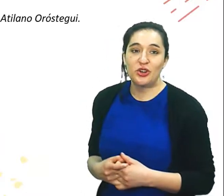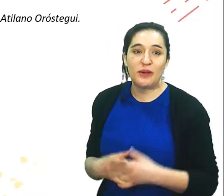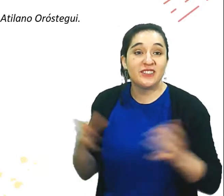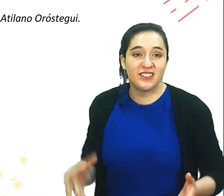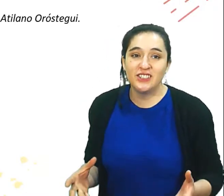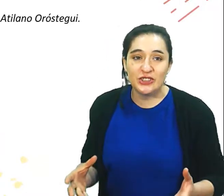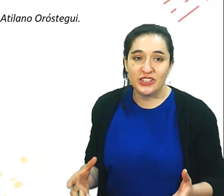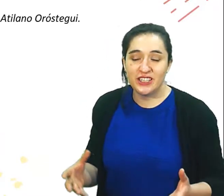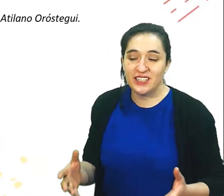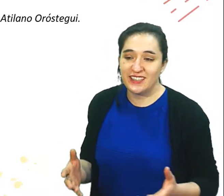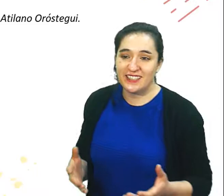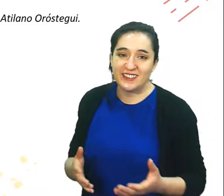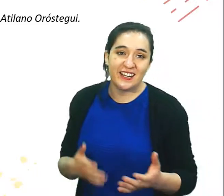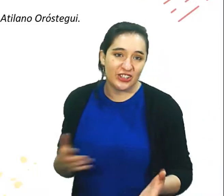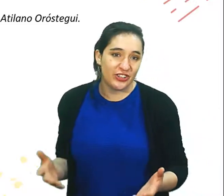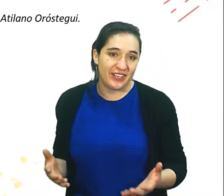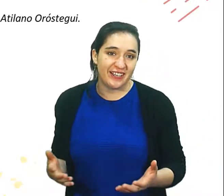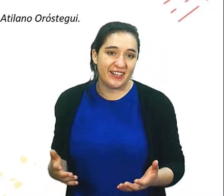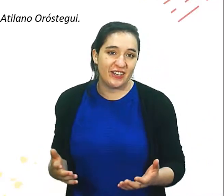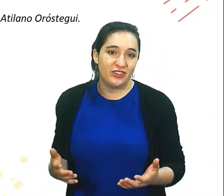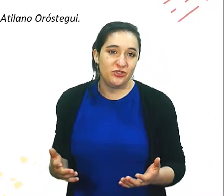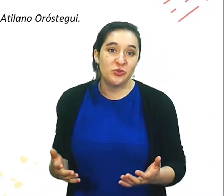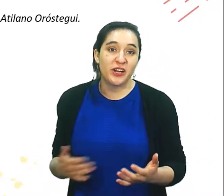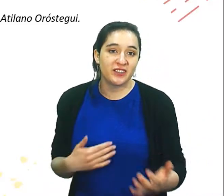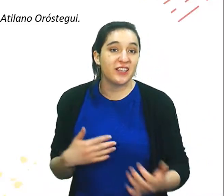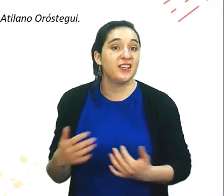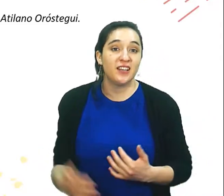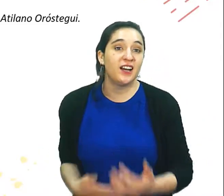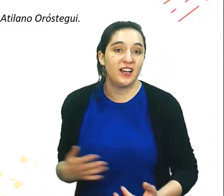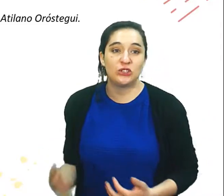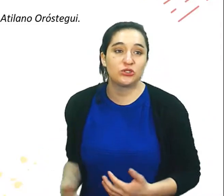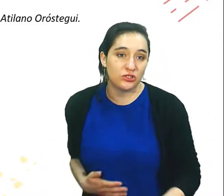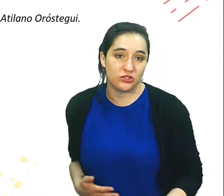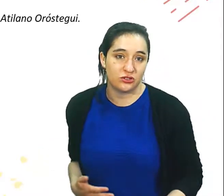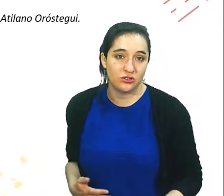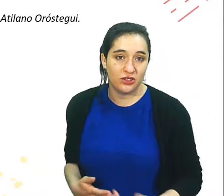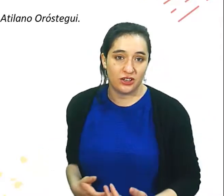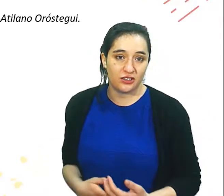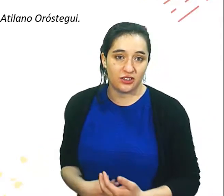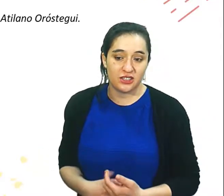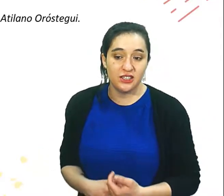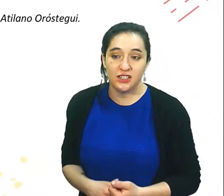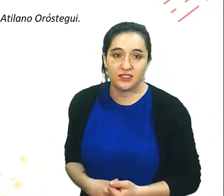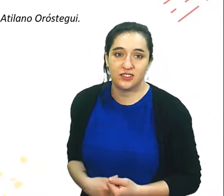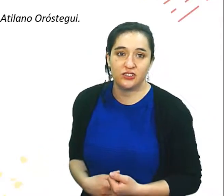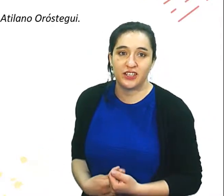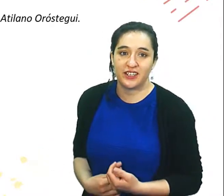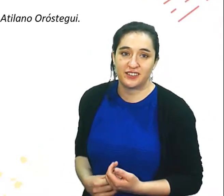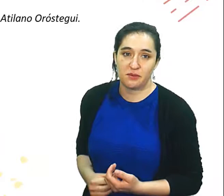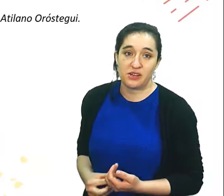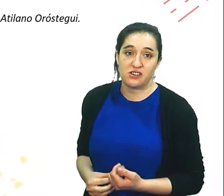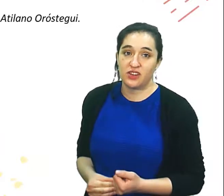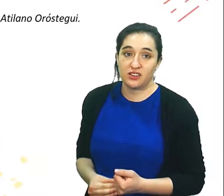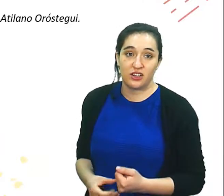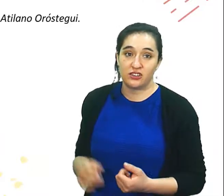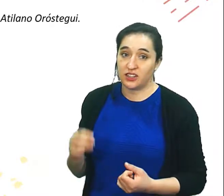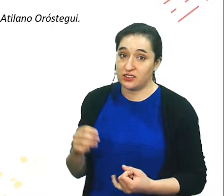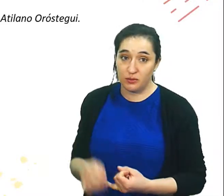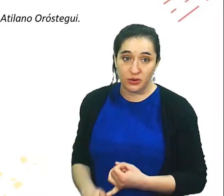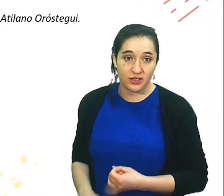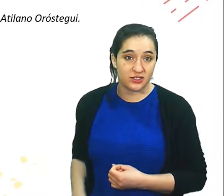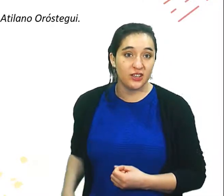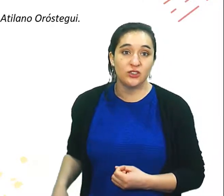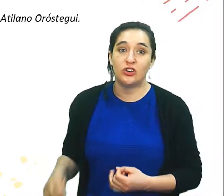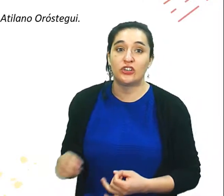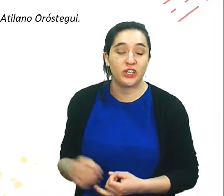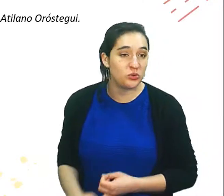creo que eso es lo más entretenido de la historia, que nunca está ajena a nosotros. la historia de Chile, sino que se manifiesta en lo que